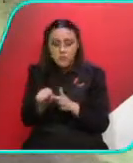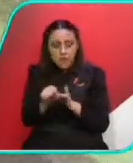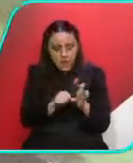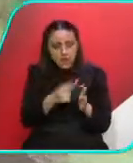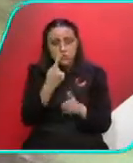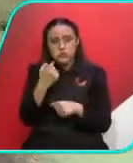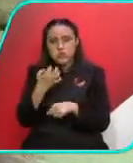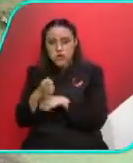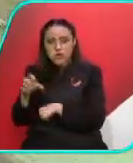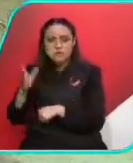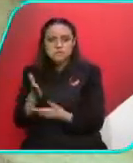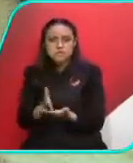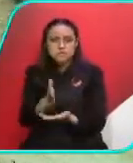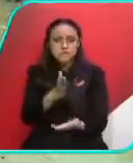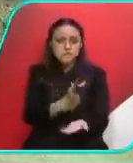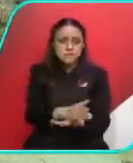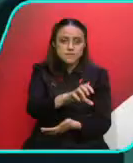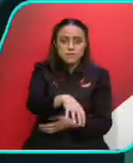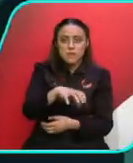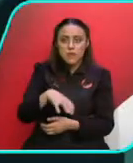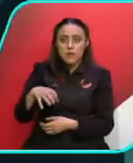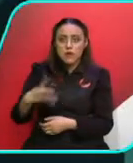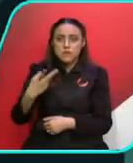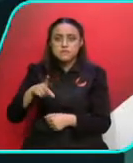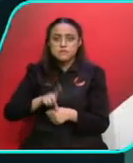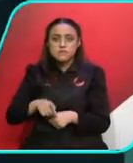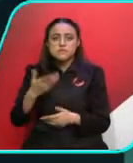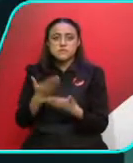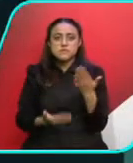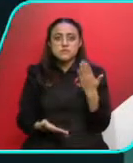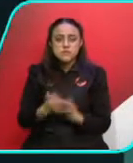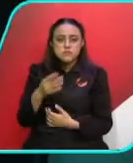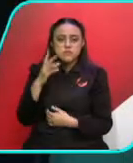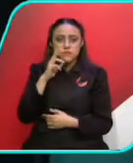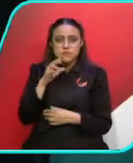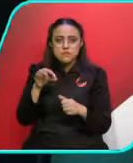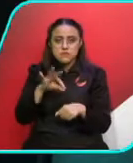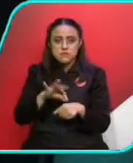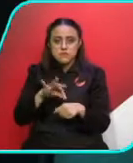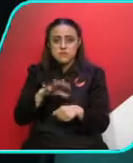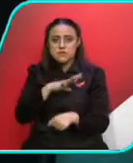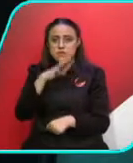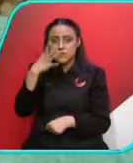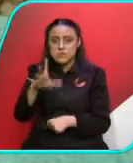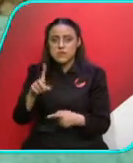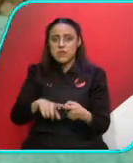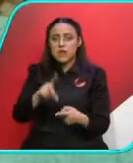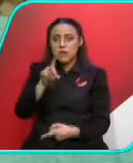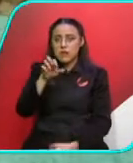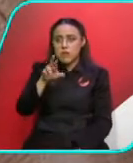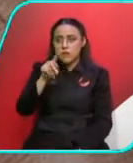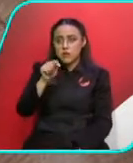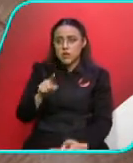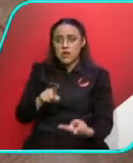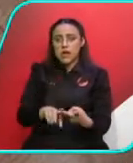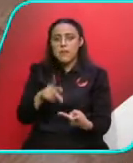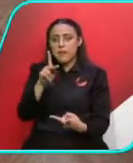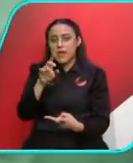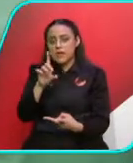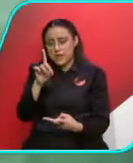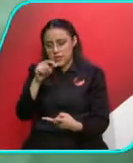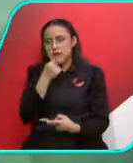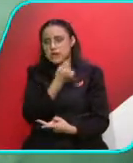estado. Durante 4 días, en estos vagones se ofrecieron servicios de consulta médica general, dermatología, pediatría,